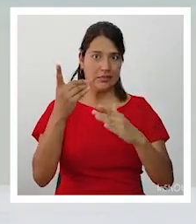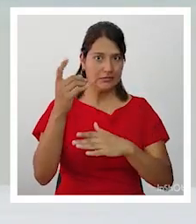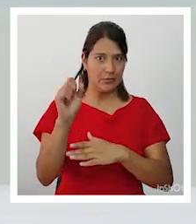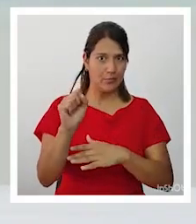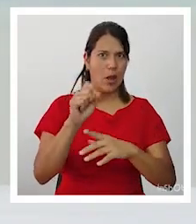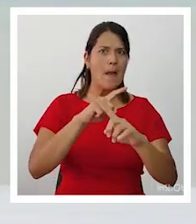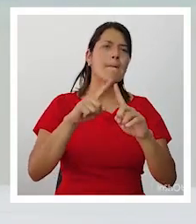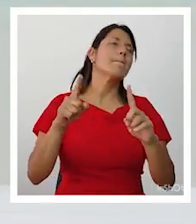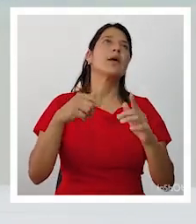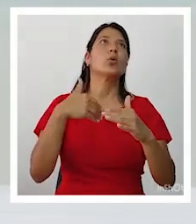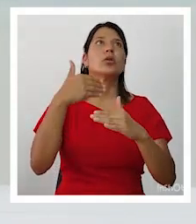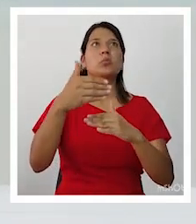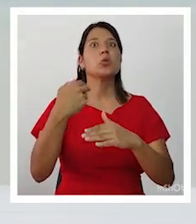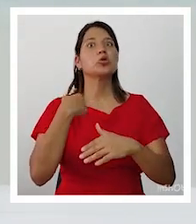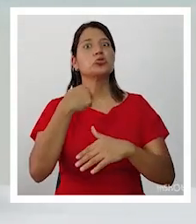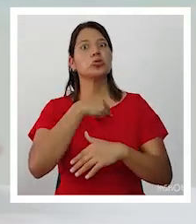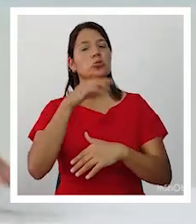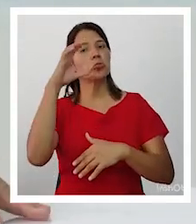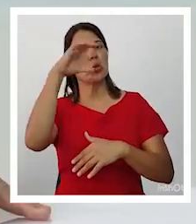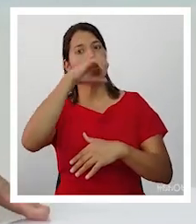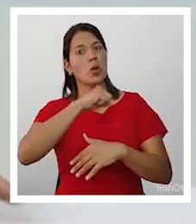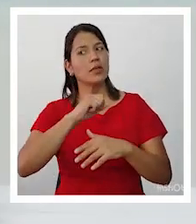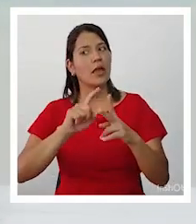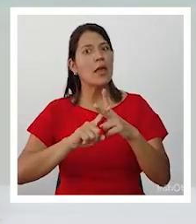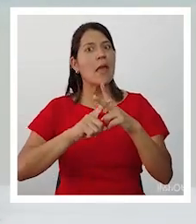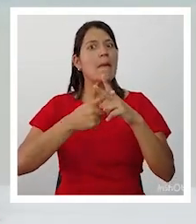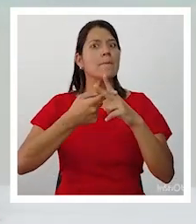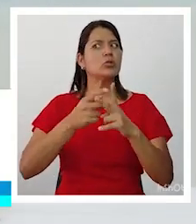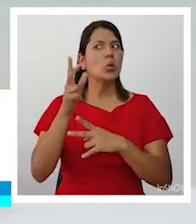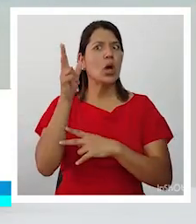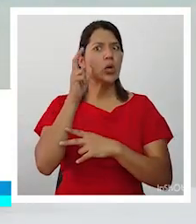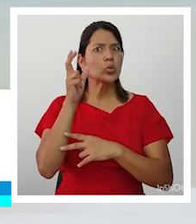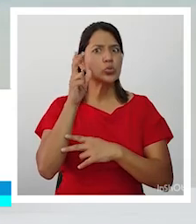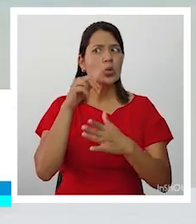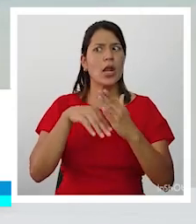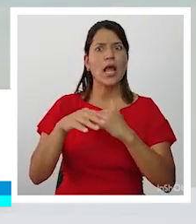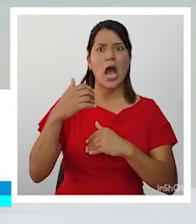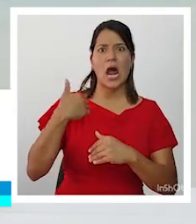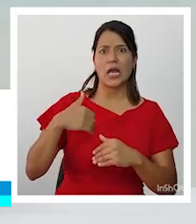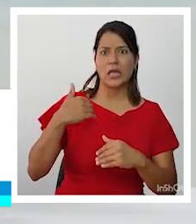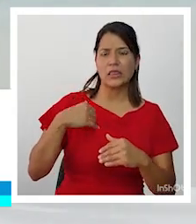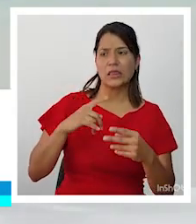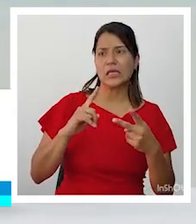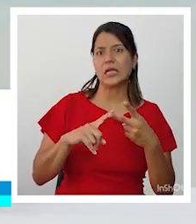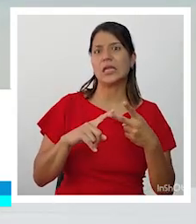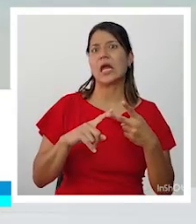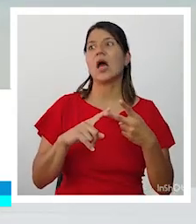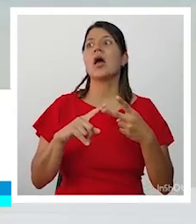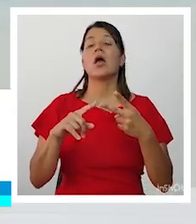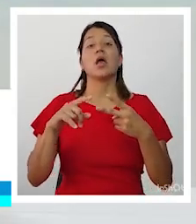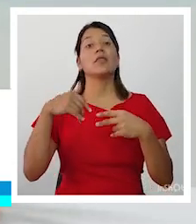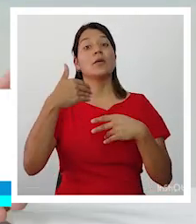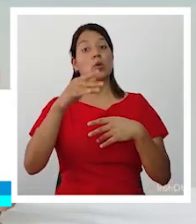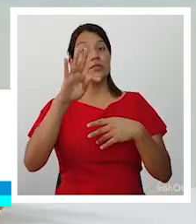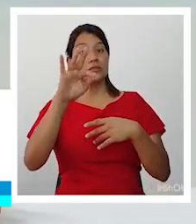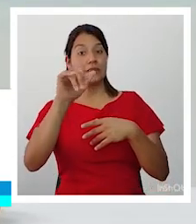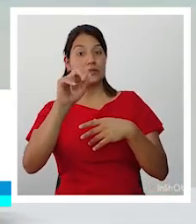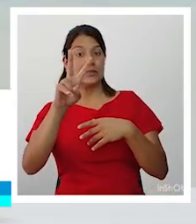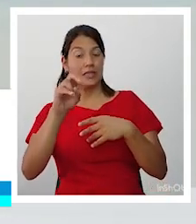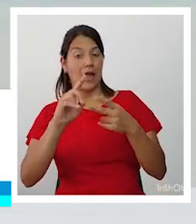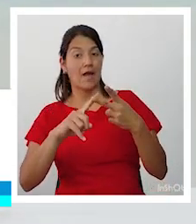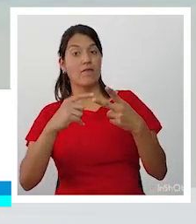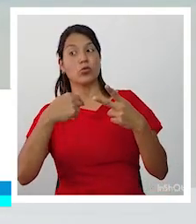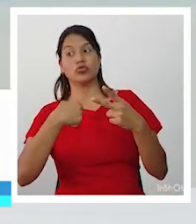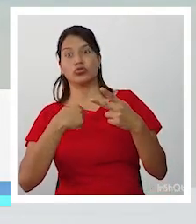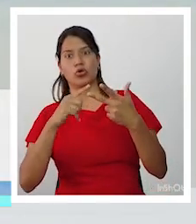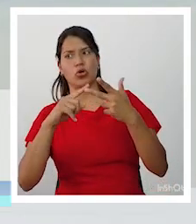dimos cuenta de que comenzaron a escucharse en Argentina. Posteriormente, bueno, Tavo y yo y la agrupación de